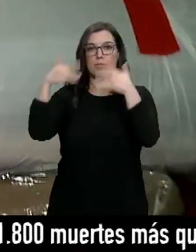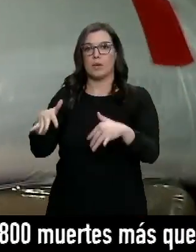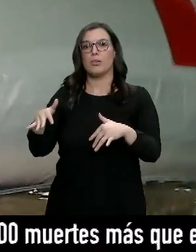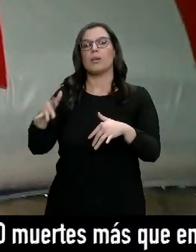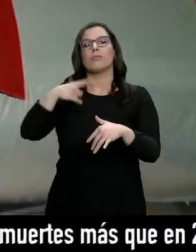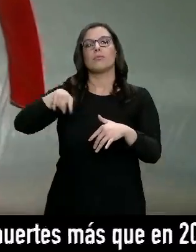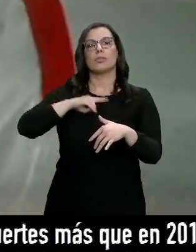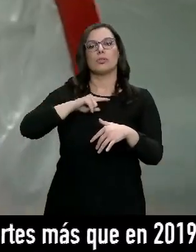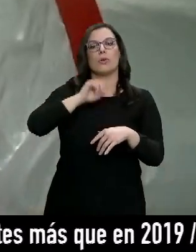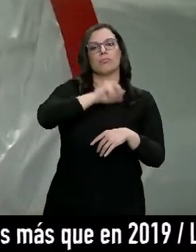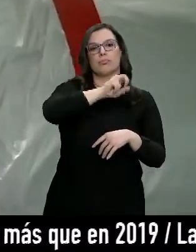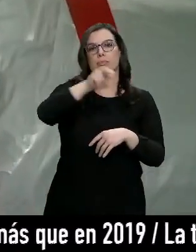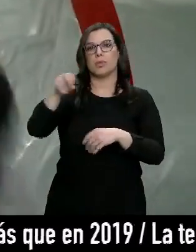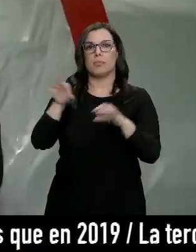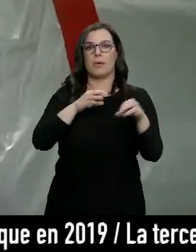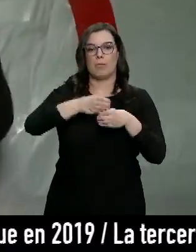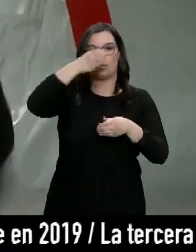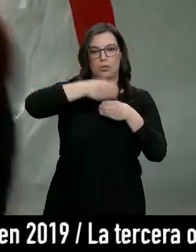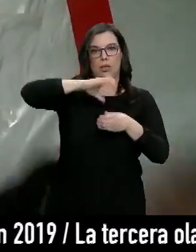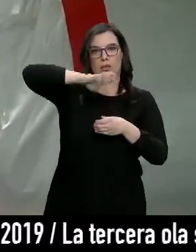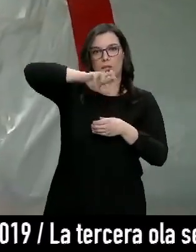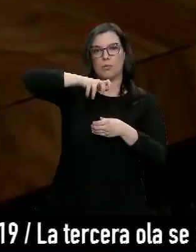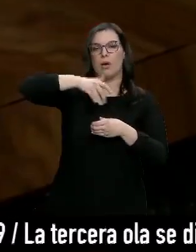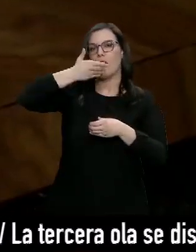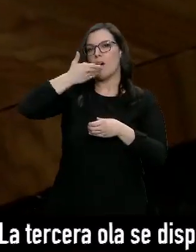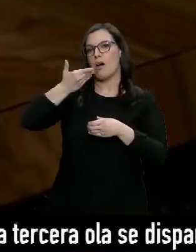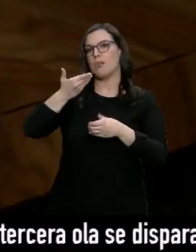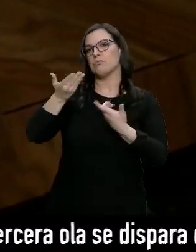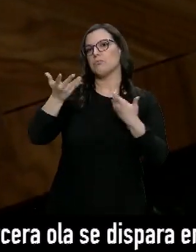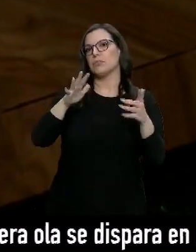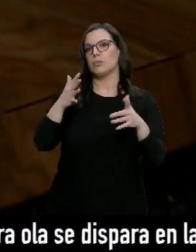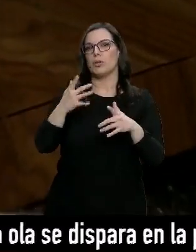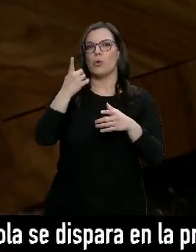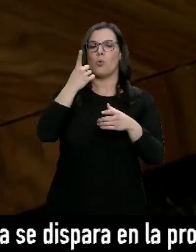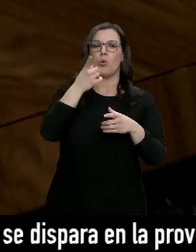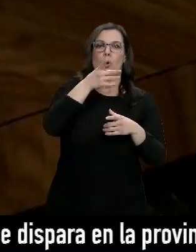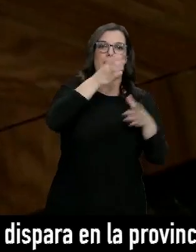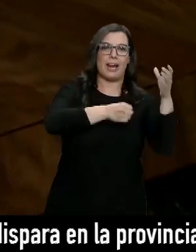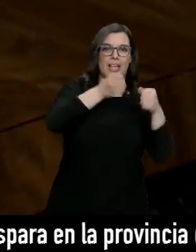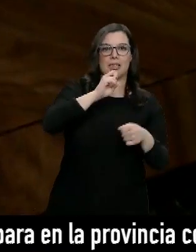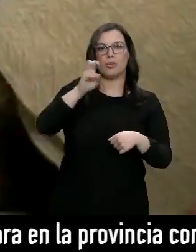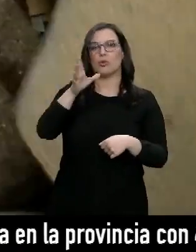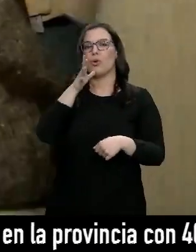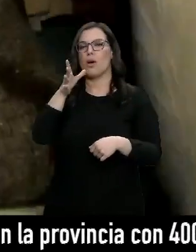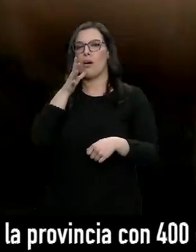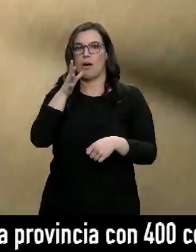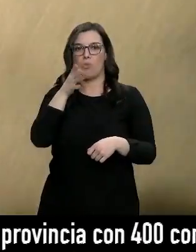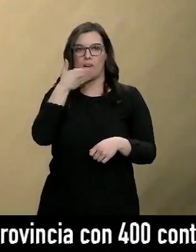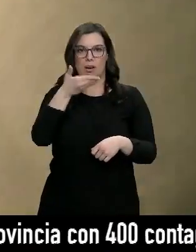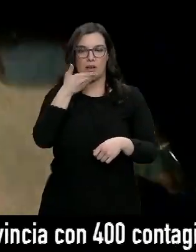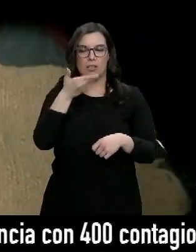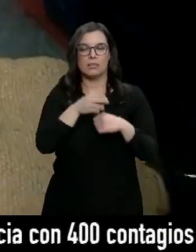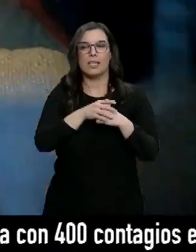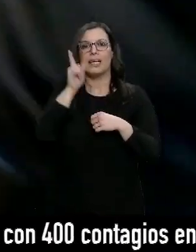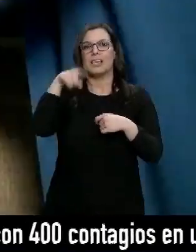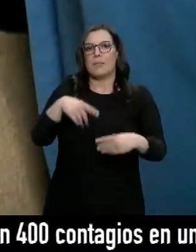ruta, para ello preparamos los termos, que los calentamos aquí. Solemos llevar uno de leche y uno de agua caliente. También mantas